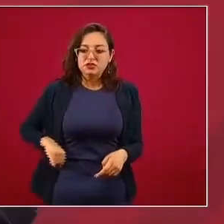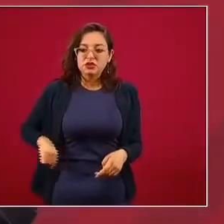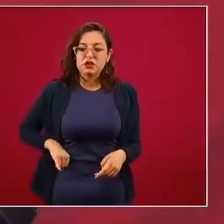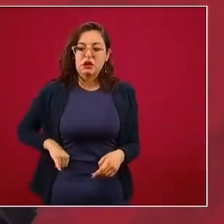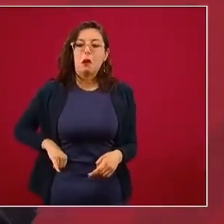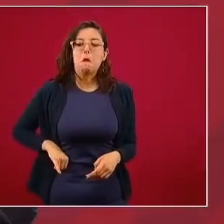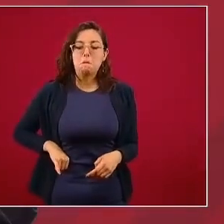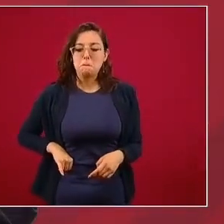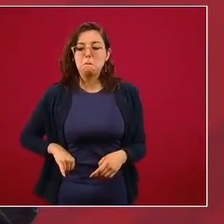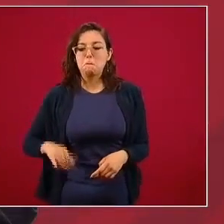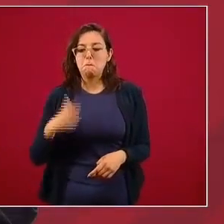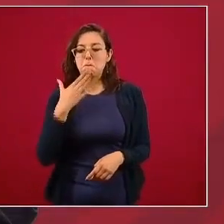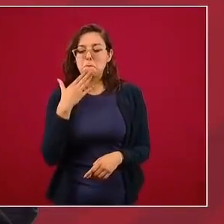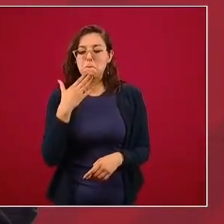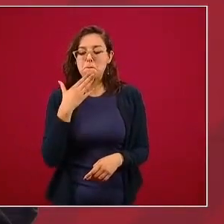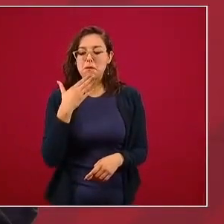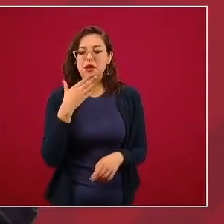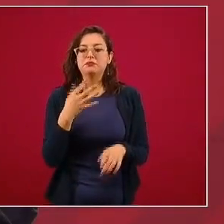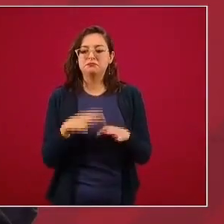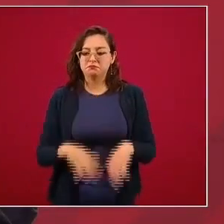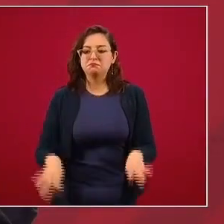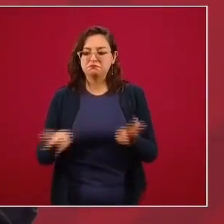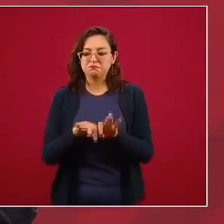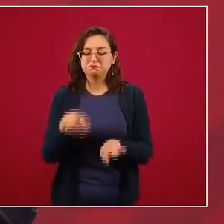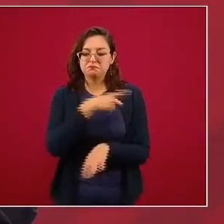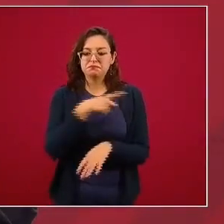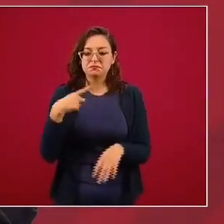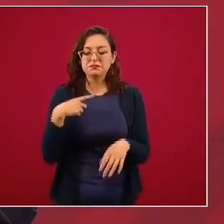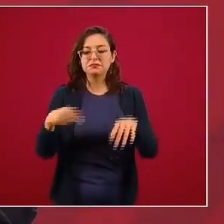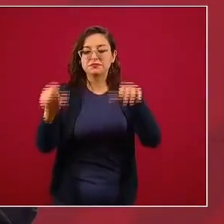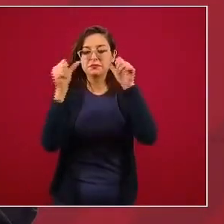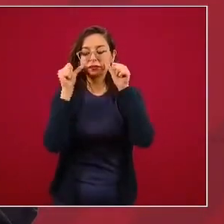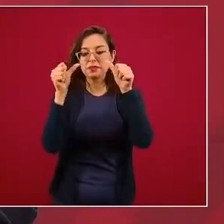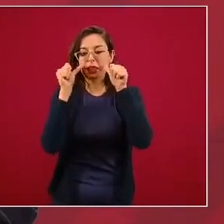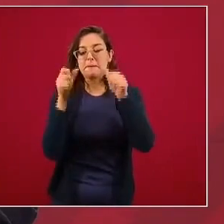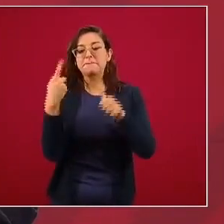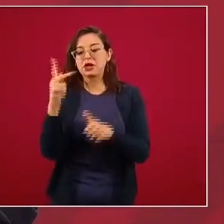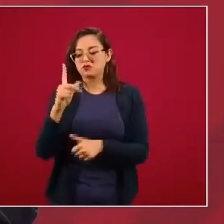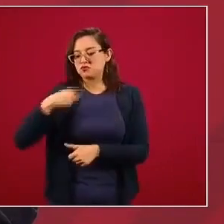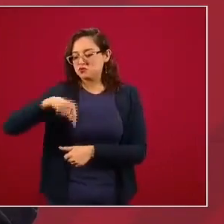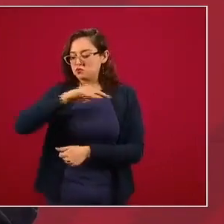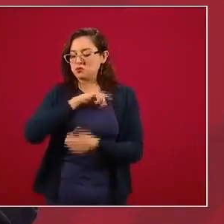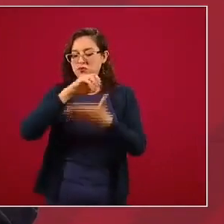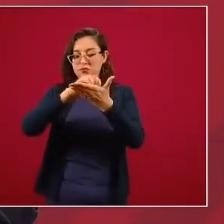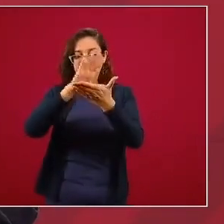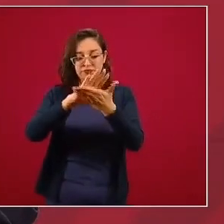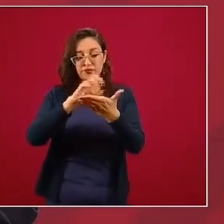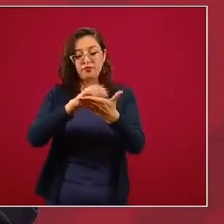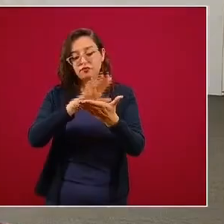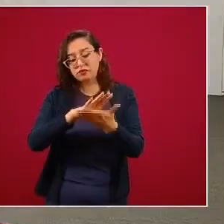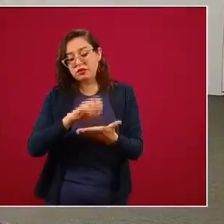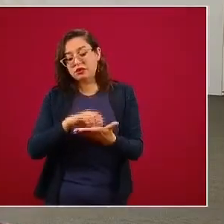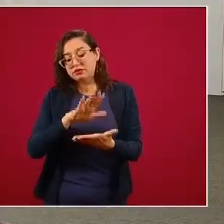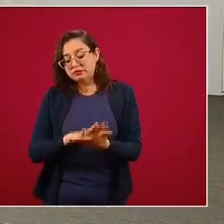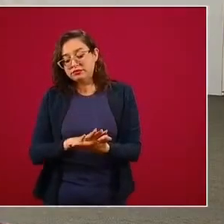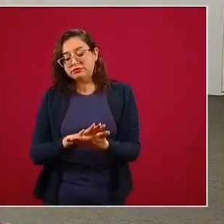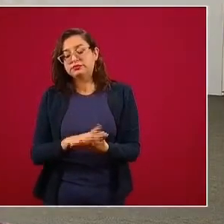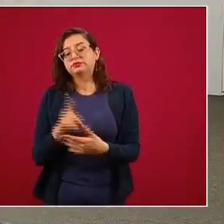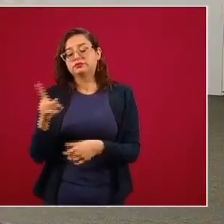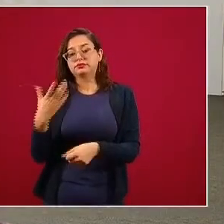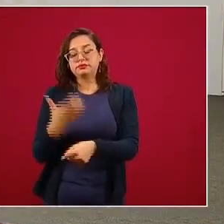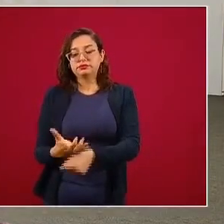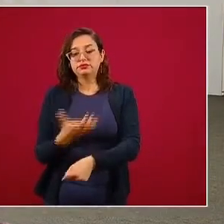adecuado, legítimo e importante de atender, pudimos documentar que en el caso de